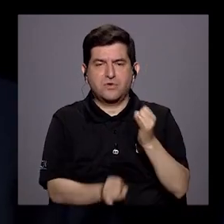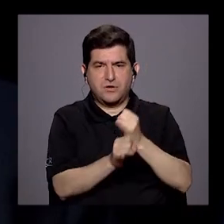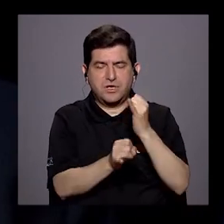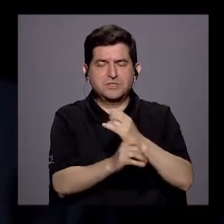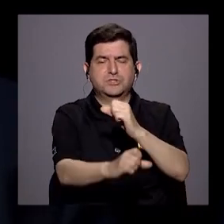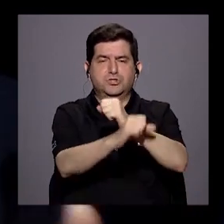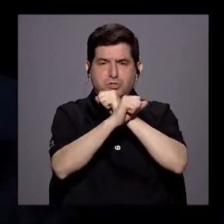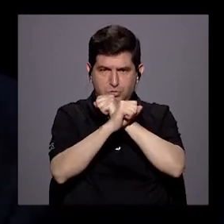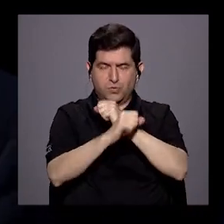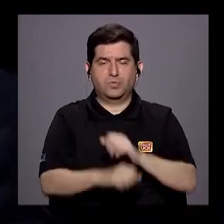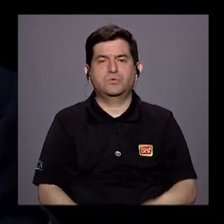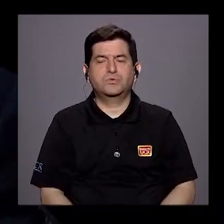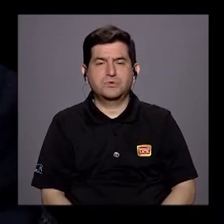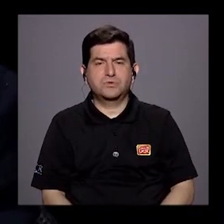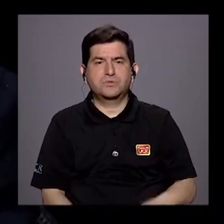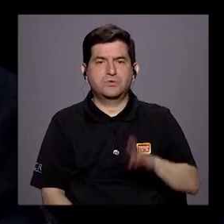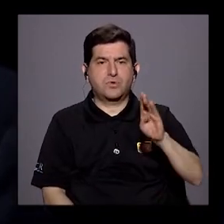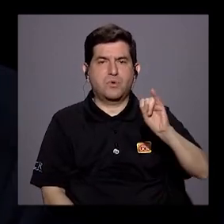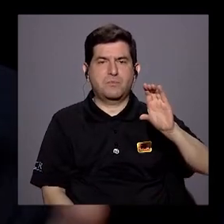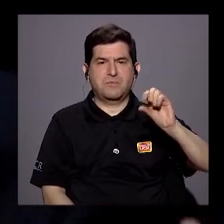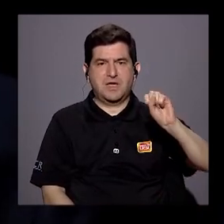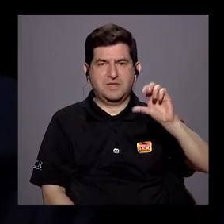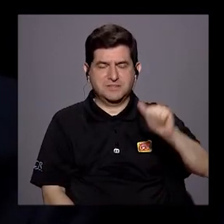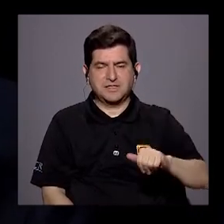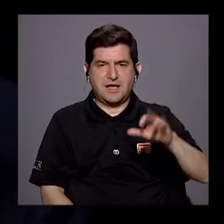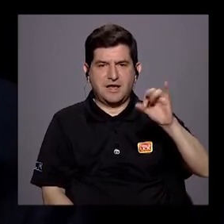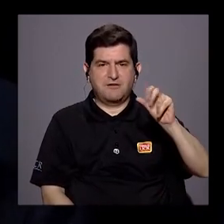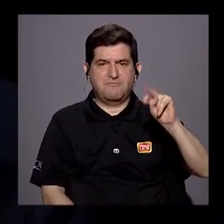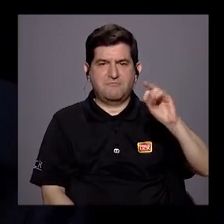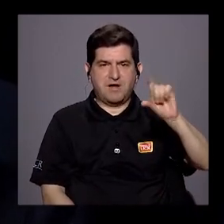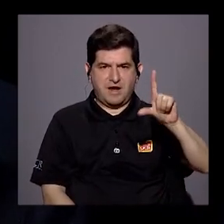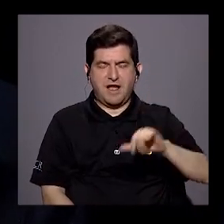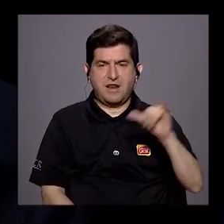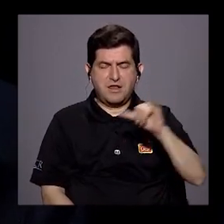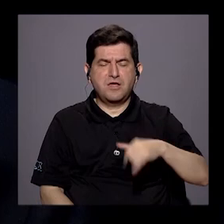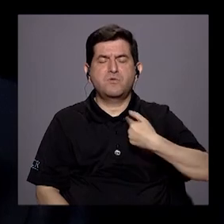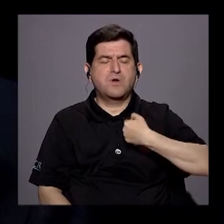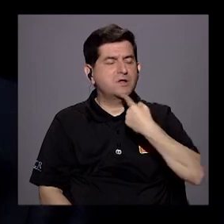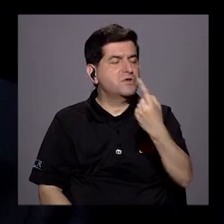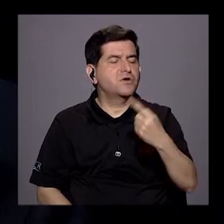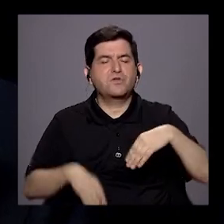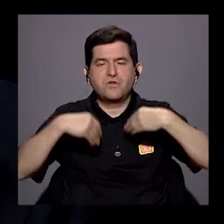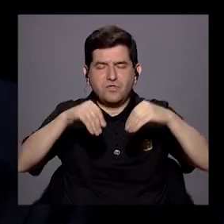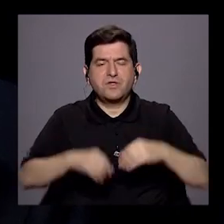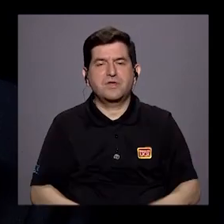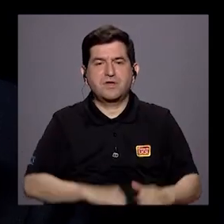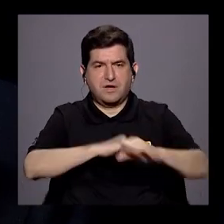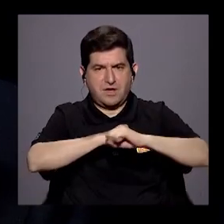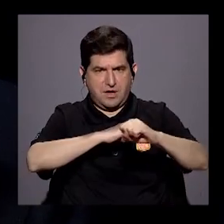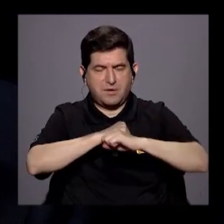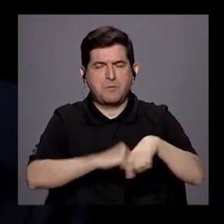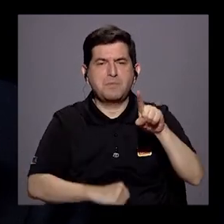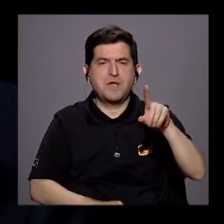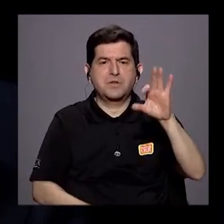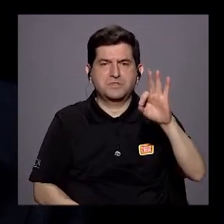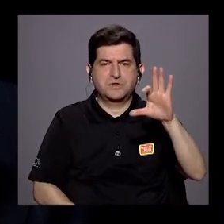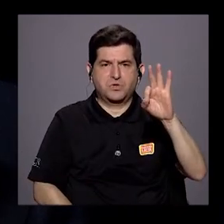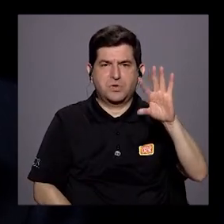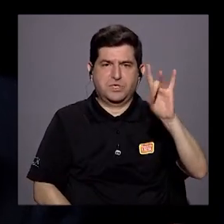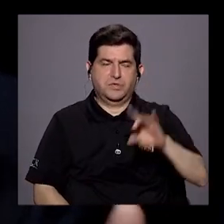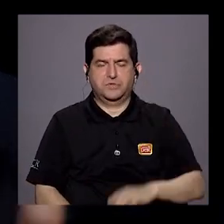instituto de seguros el vix o frenar las mismas cosas que propuse vender cuando en la campaña de